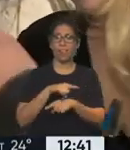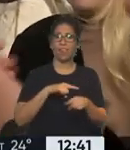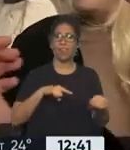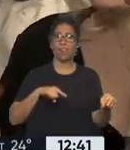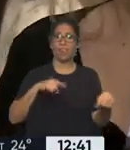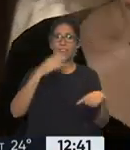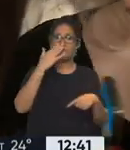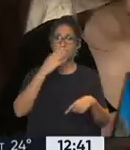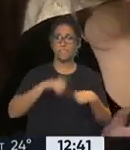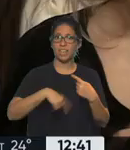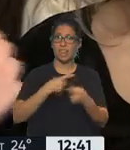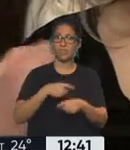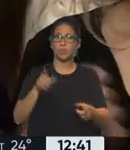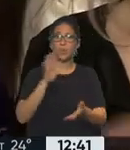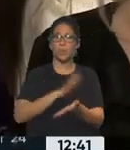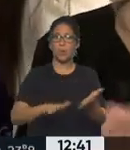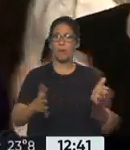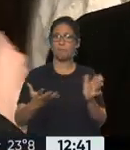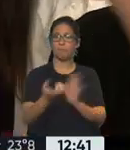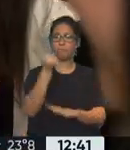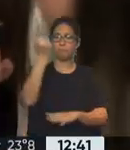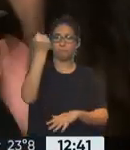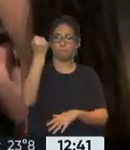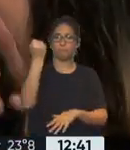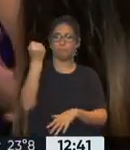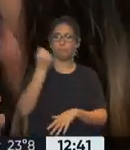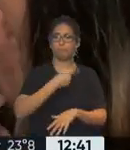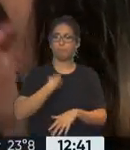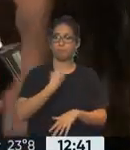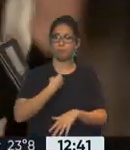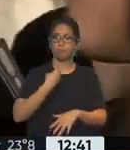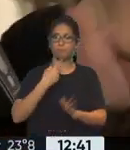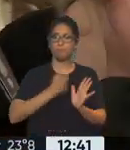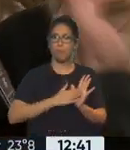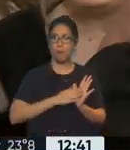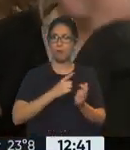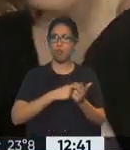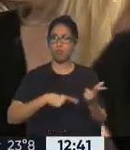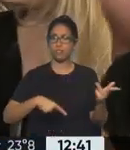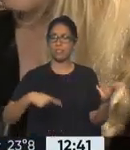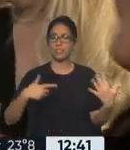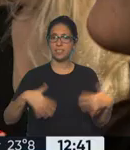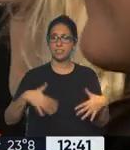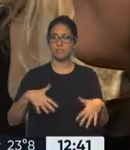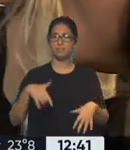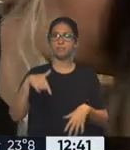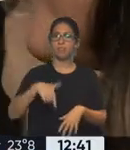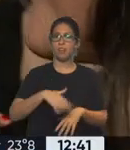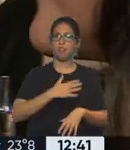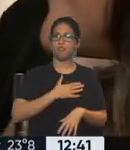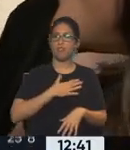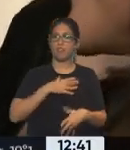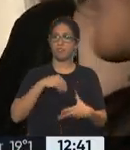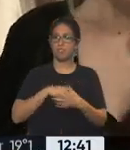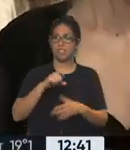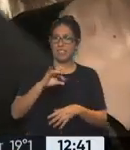desafío de salir a hacer nuevas canciones y bueno, creo que como artista nos puso a prueba un montón y hay mucha humanidad, mucho corazón en